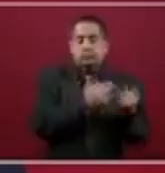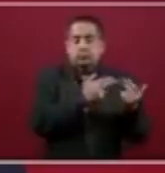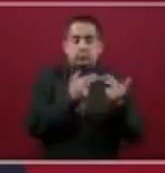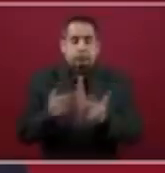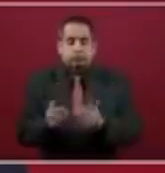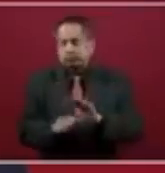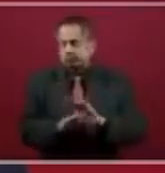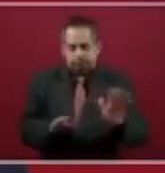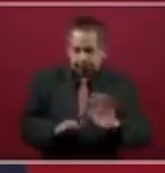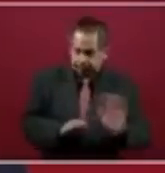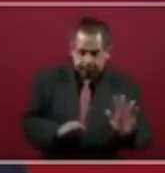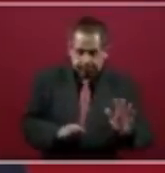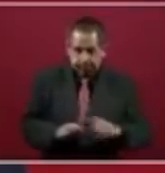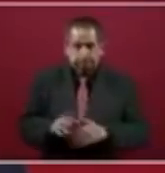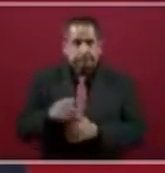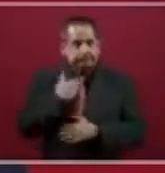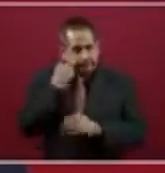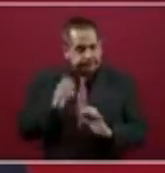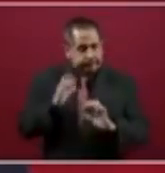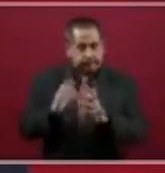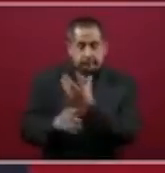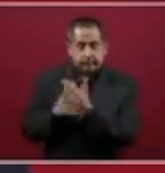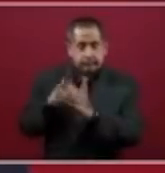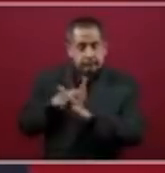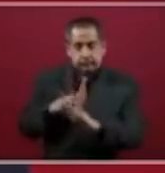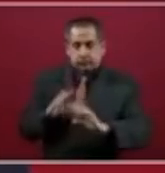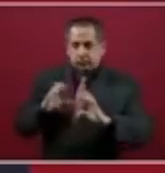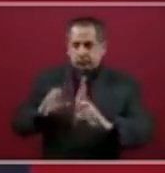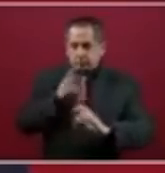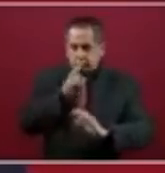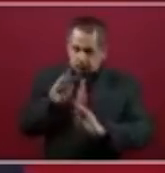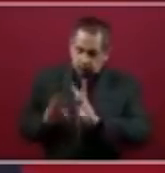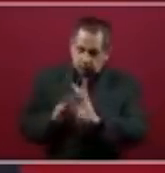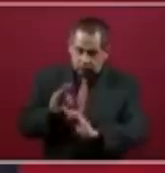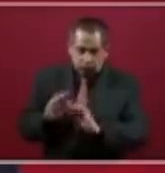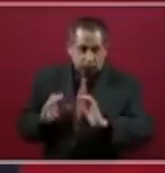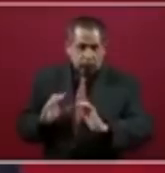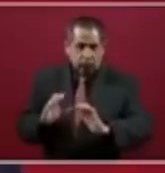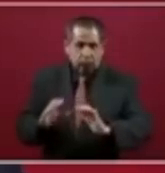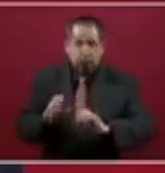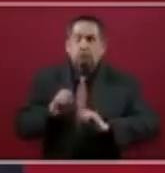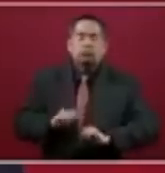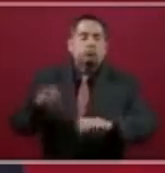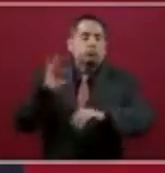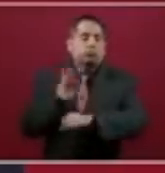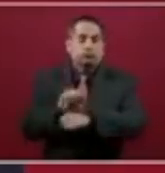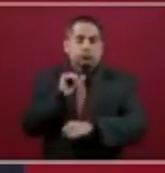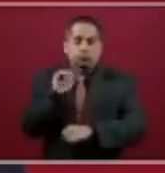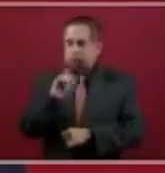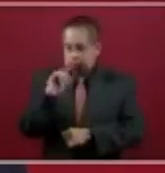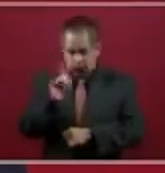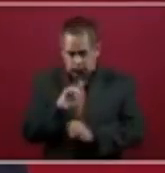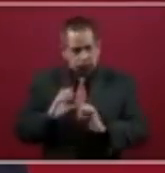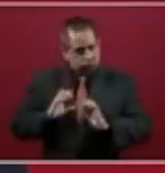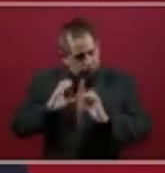Tenemos que cuidar a los migrantes y no dejarlos sin protección.